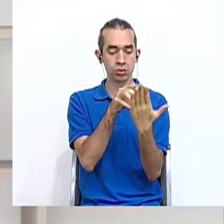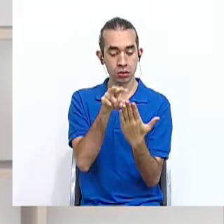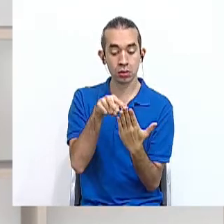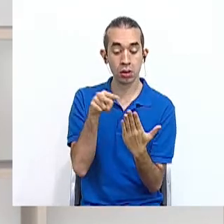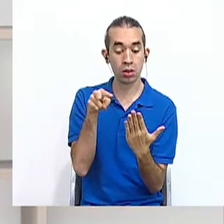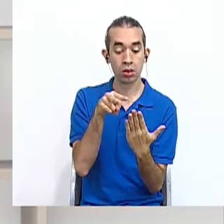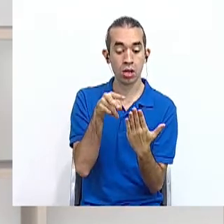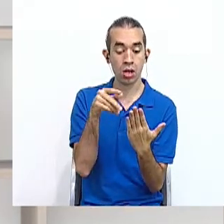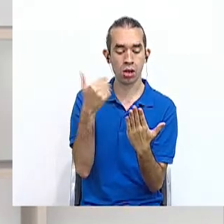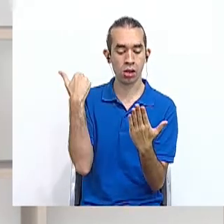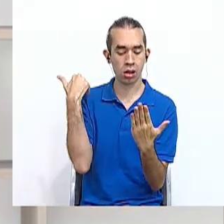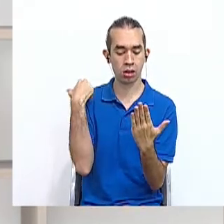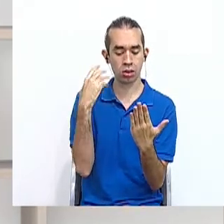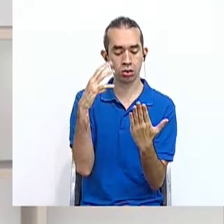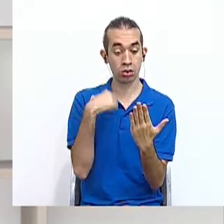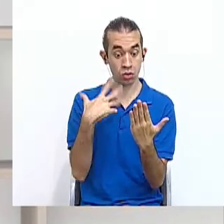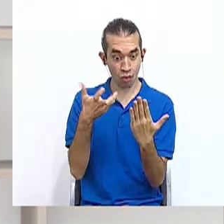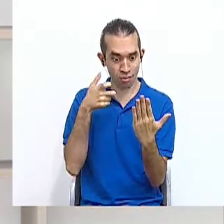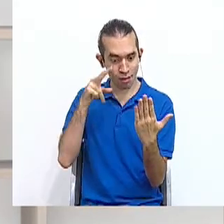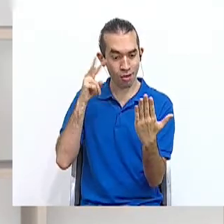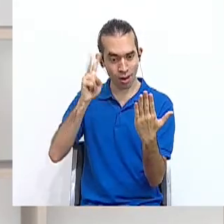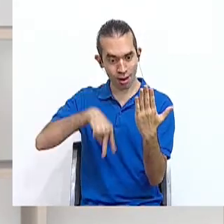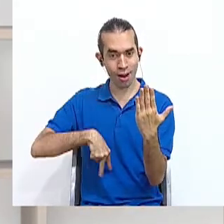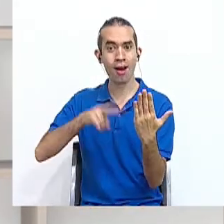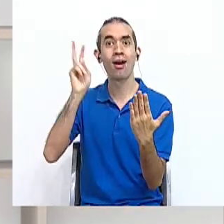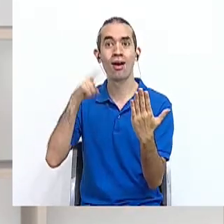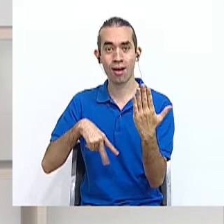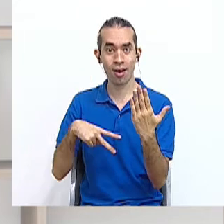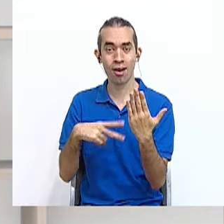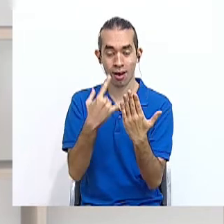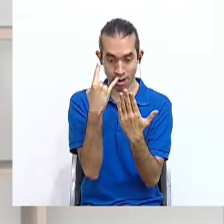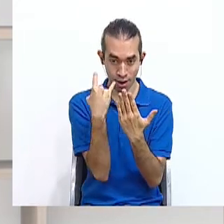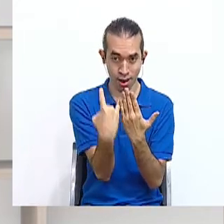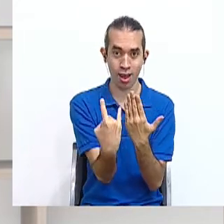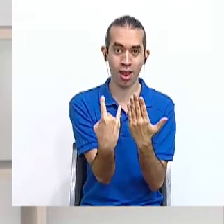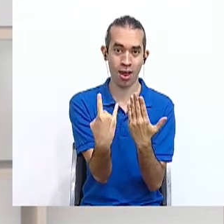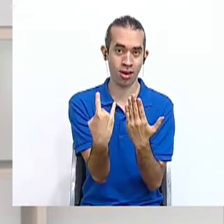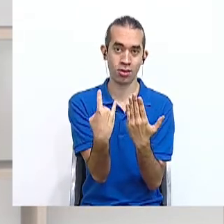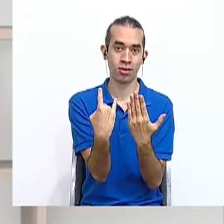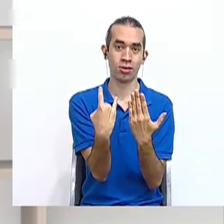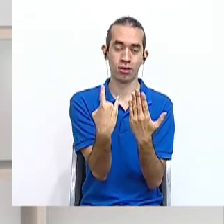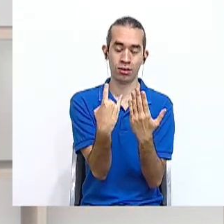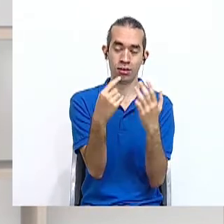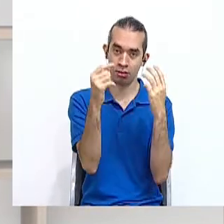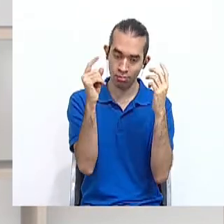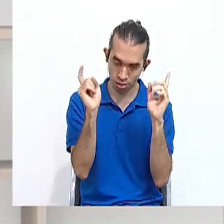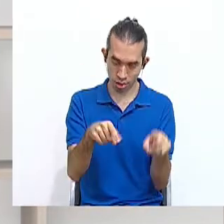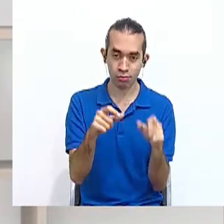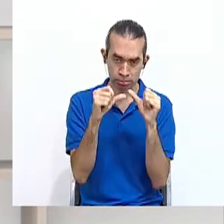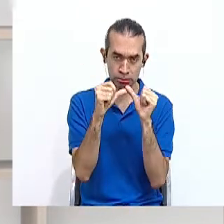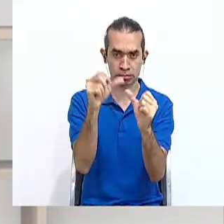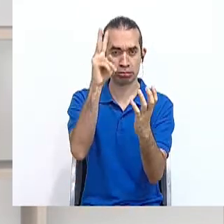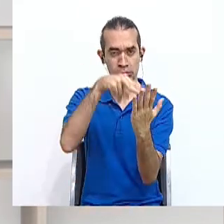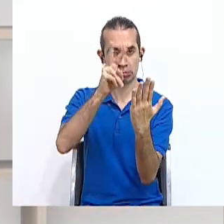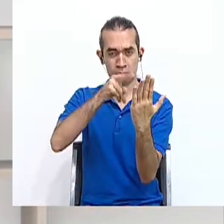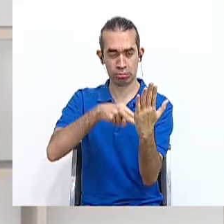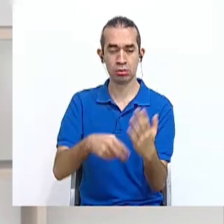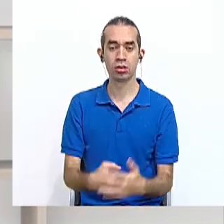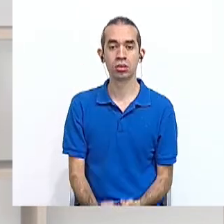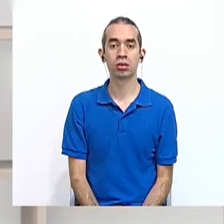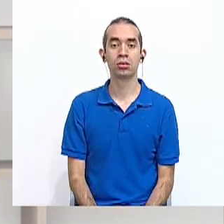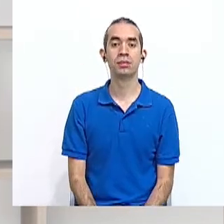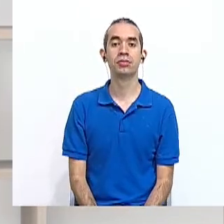no, quiero leer este texto me atrae tanto que no puedo dejar de leerlo. Es un